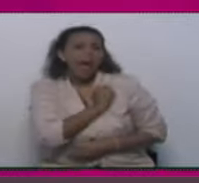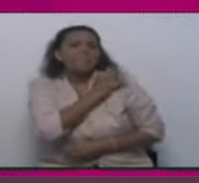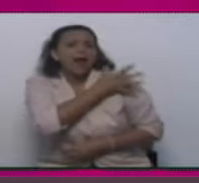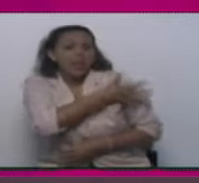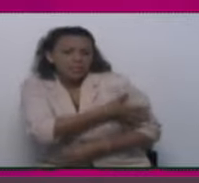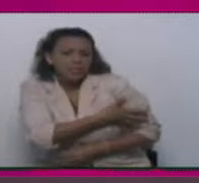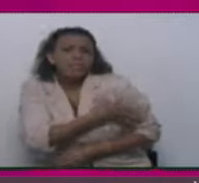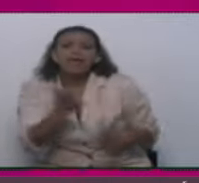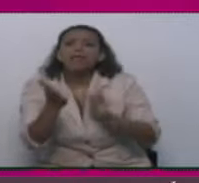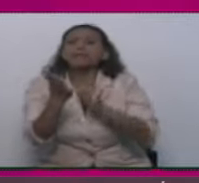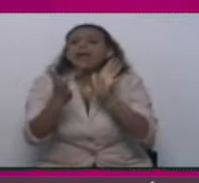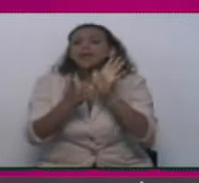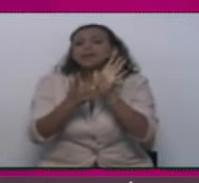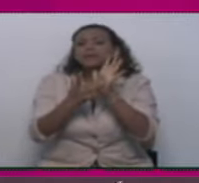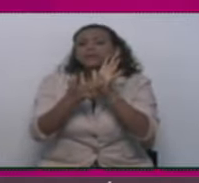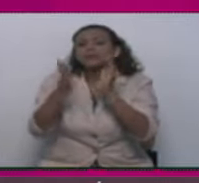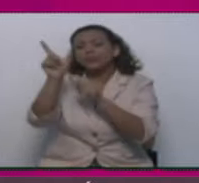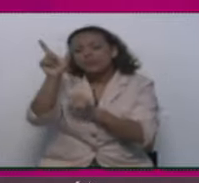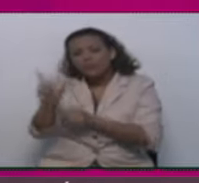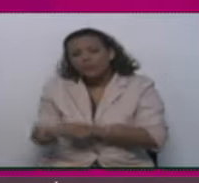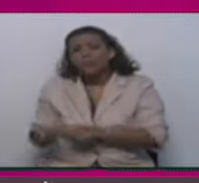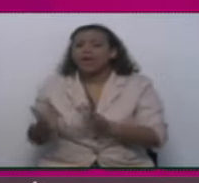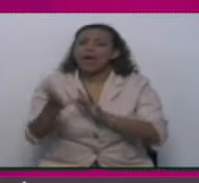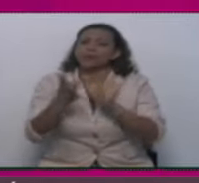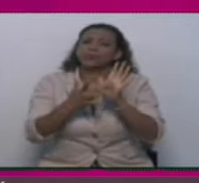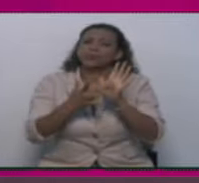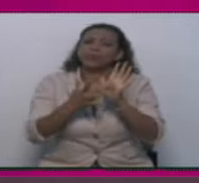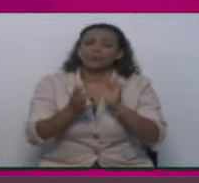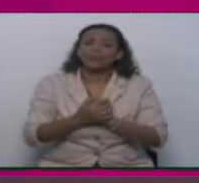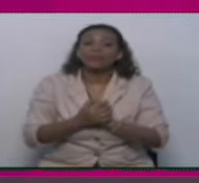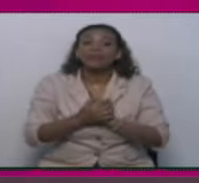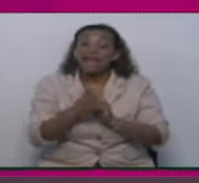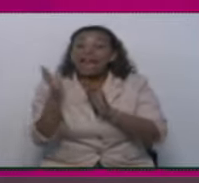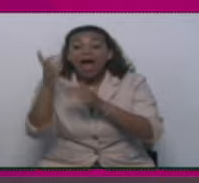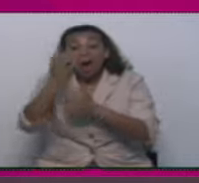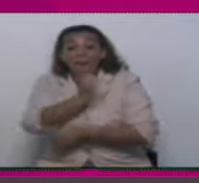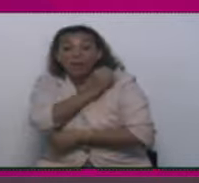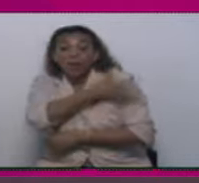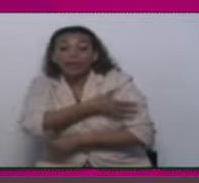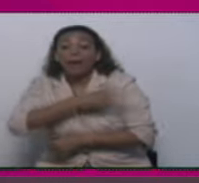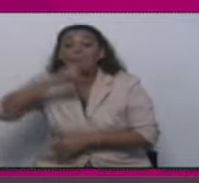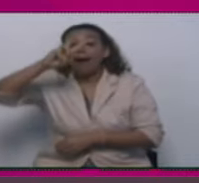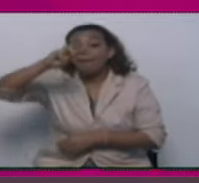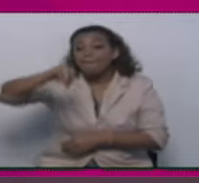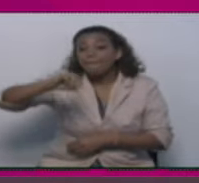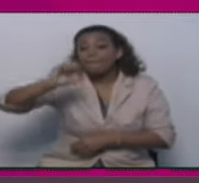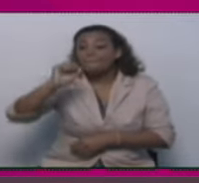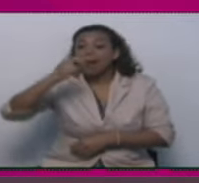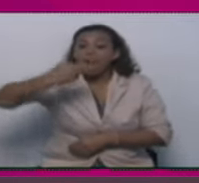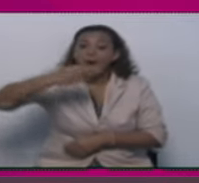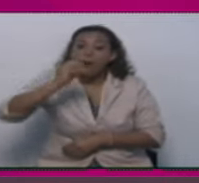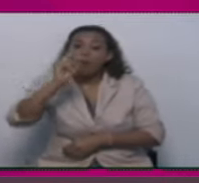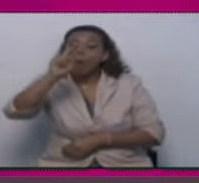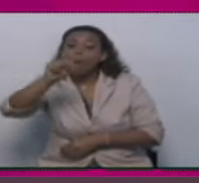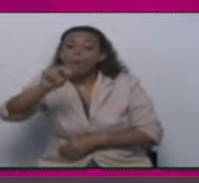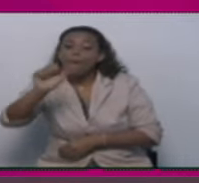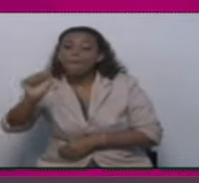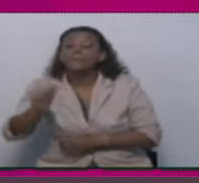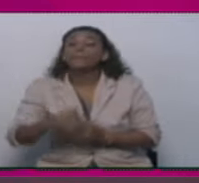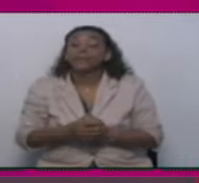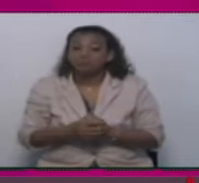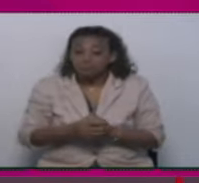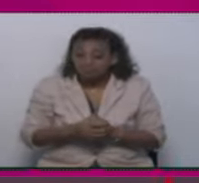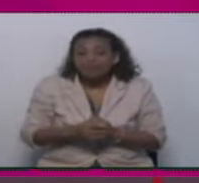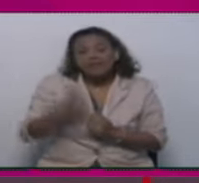de Jesús de Nazaret. Es la Palestina del profeta Mahoma y de todos los profetas.